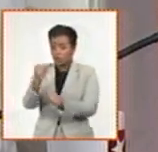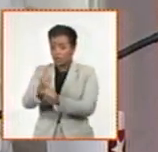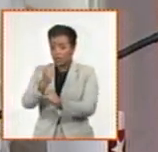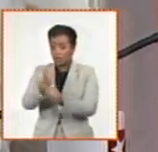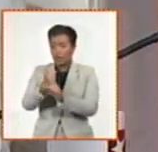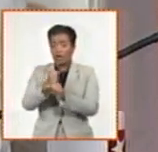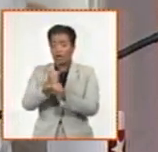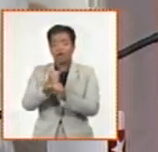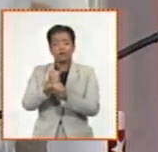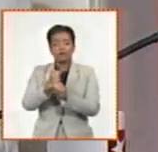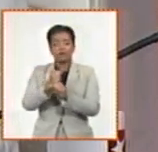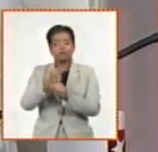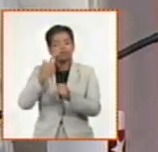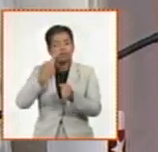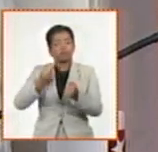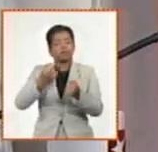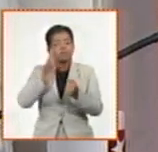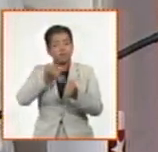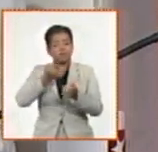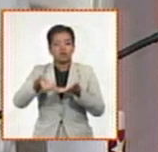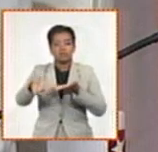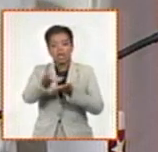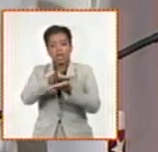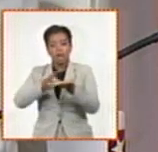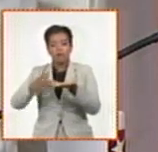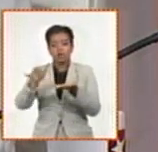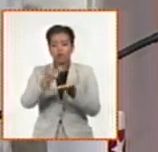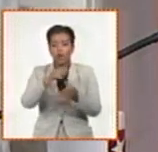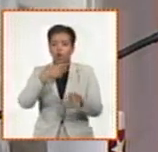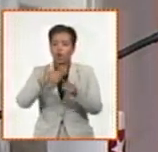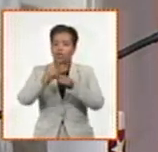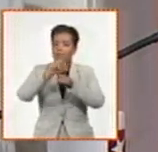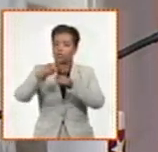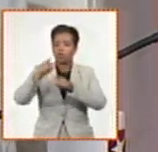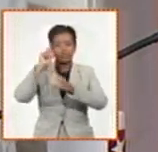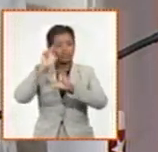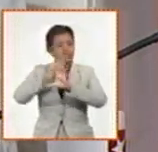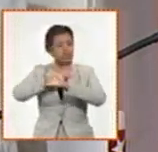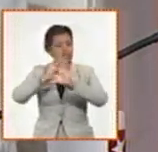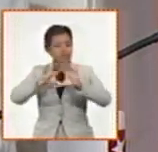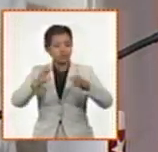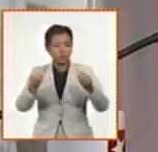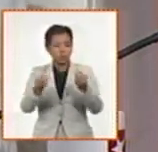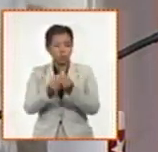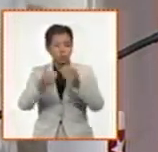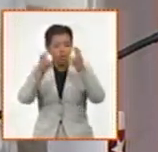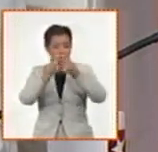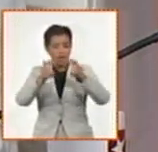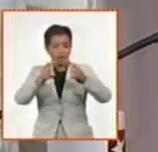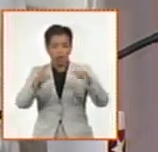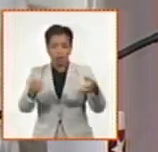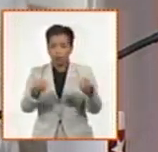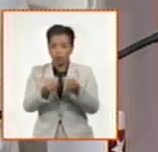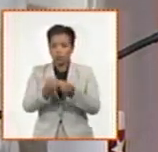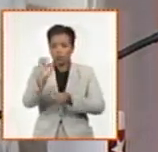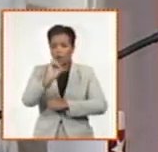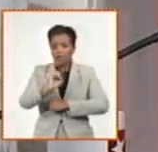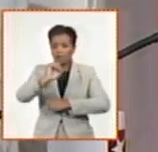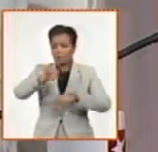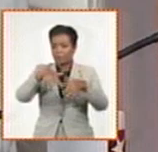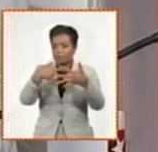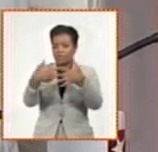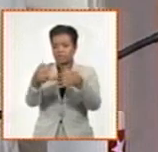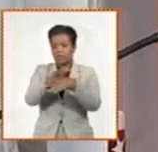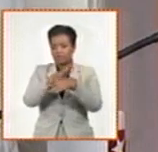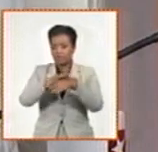hay un protagonismo campesino, pero que participan otras personas, científicos, investigadores, académicos, organismos, demás